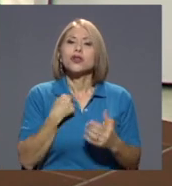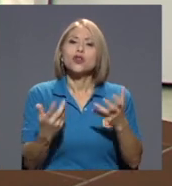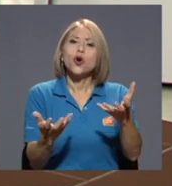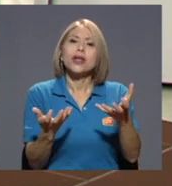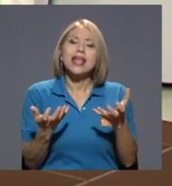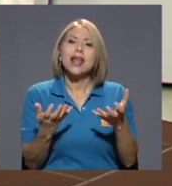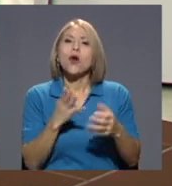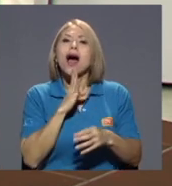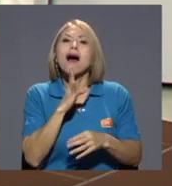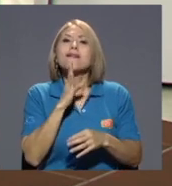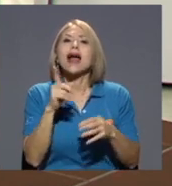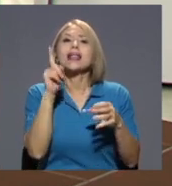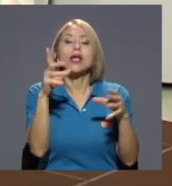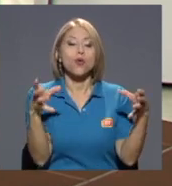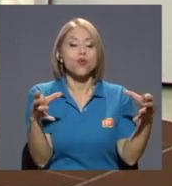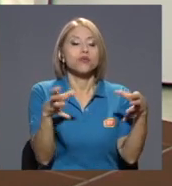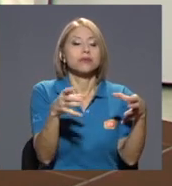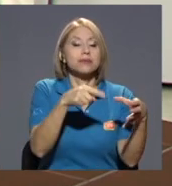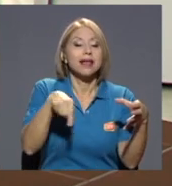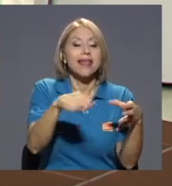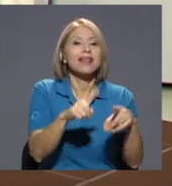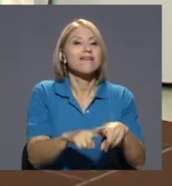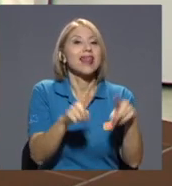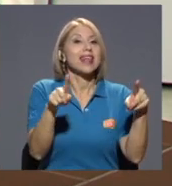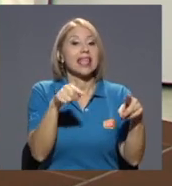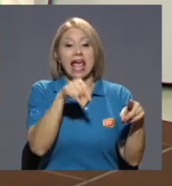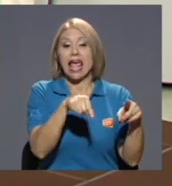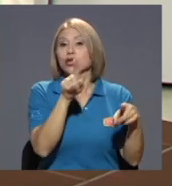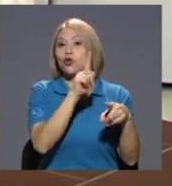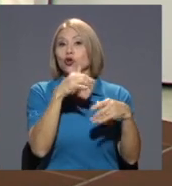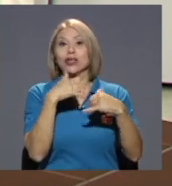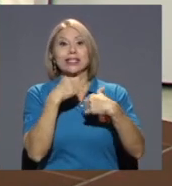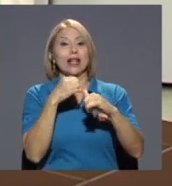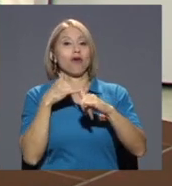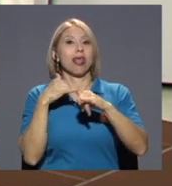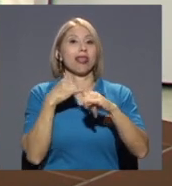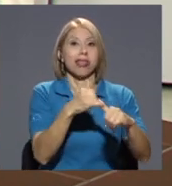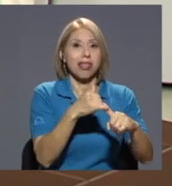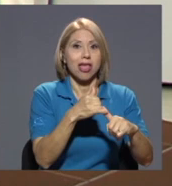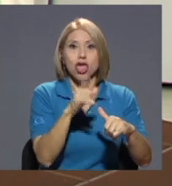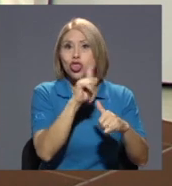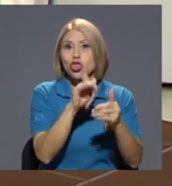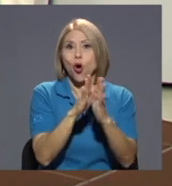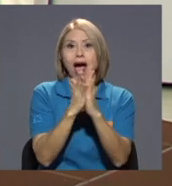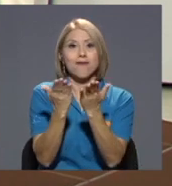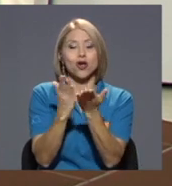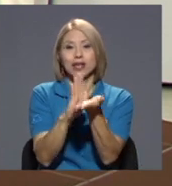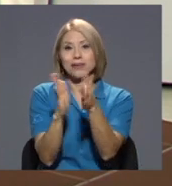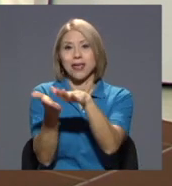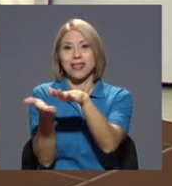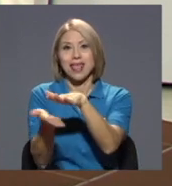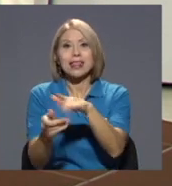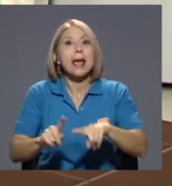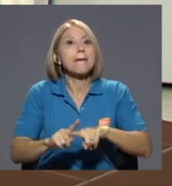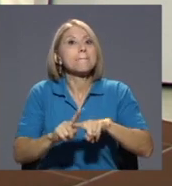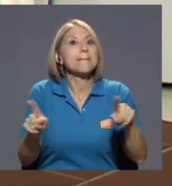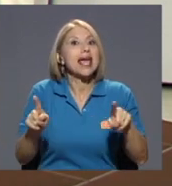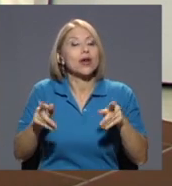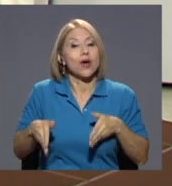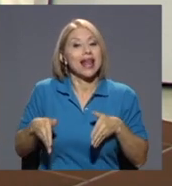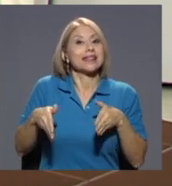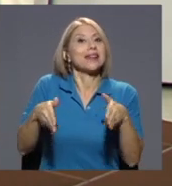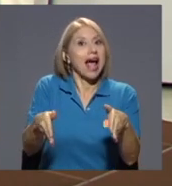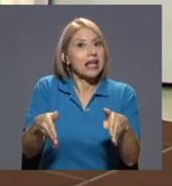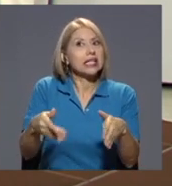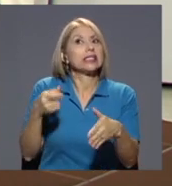diferente que no fueron muy realizados pero que llevaron garrote en las calles y una manera increíble es el sector que nosotros no comentamos